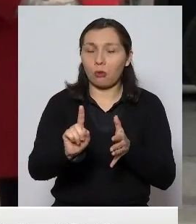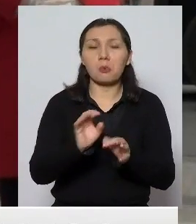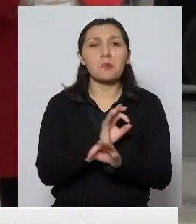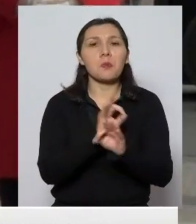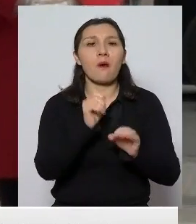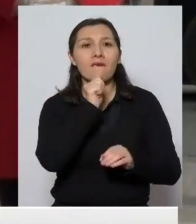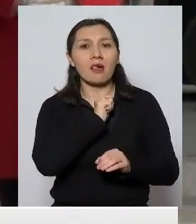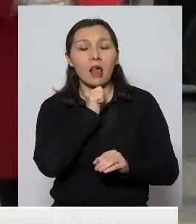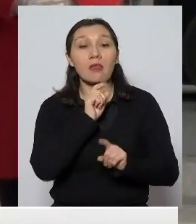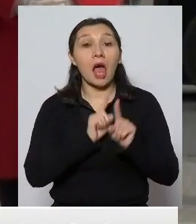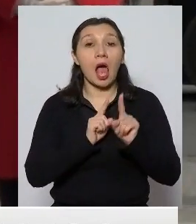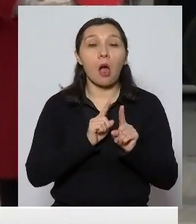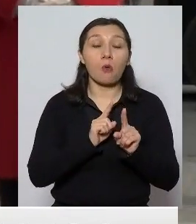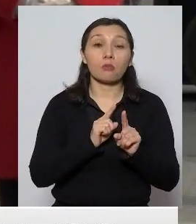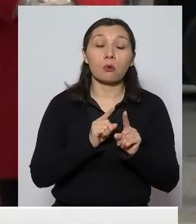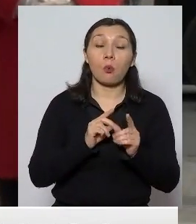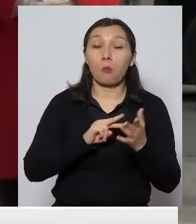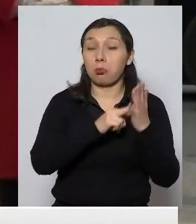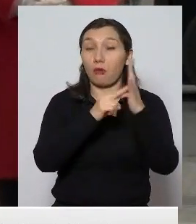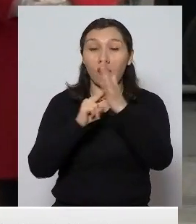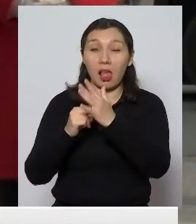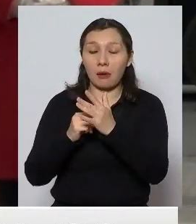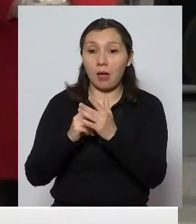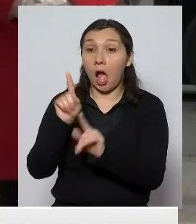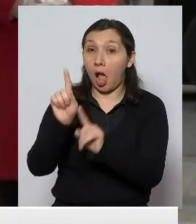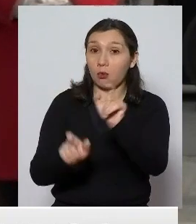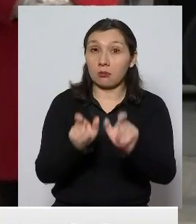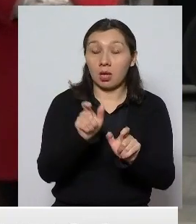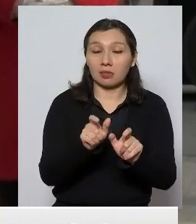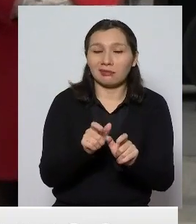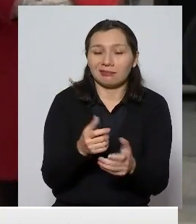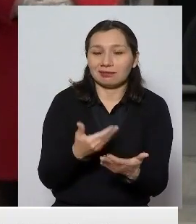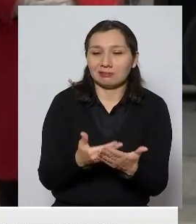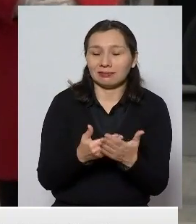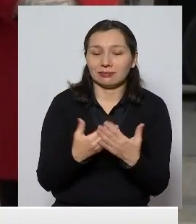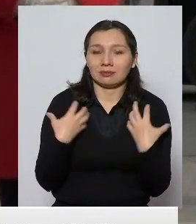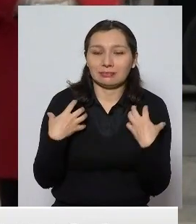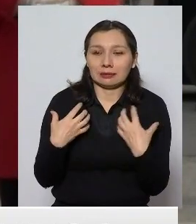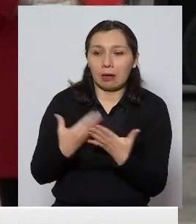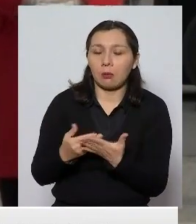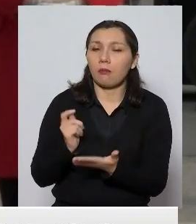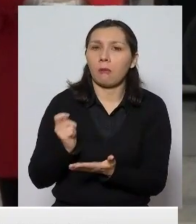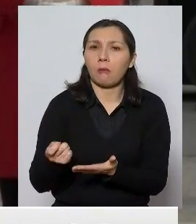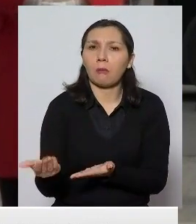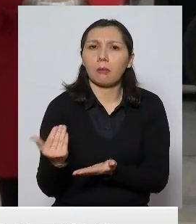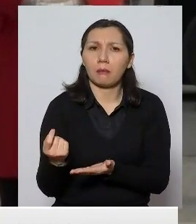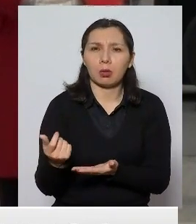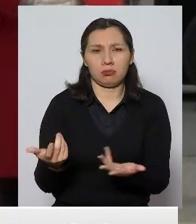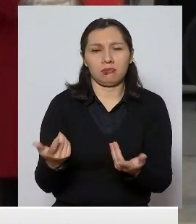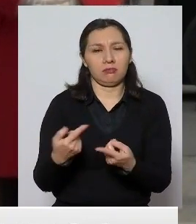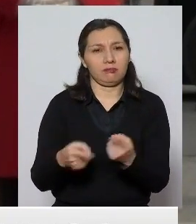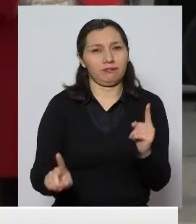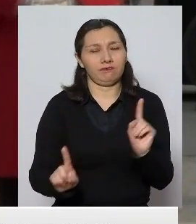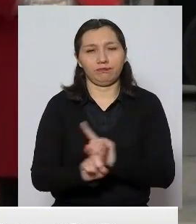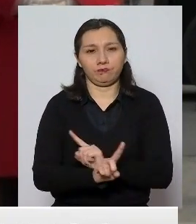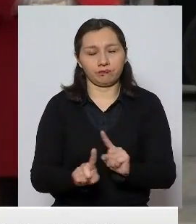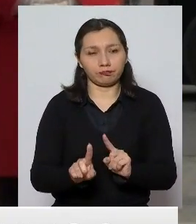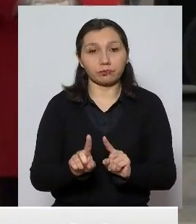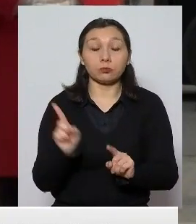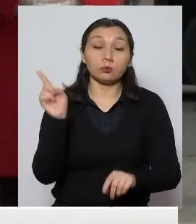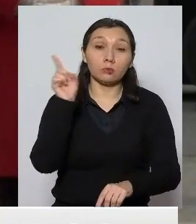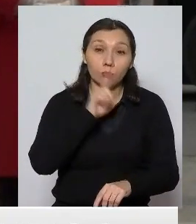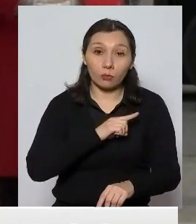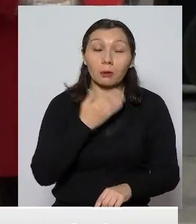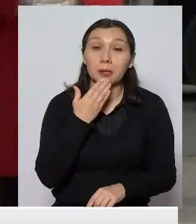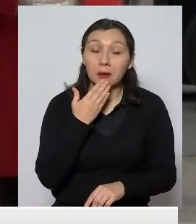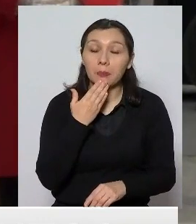faltan los que incluso en medio de la adversidad quieren aprovecharse del dolor ajeno. Y finalmente, también,